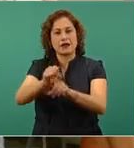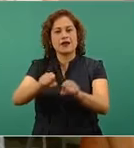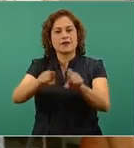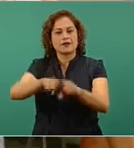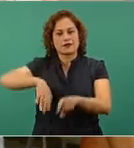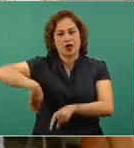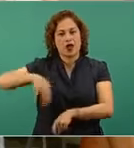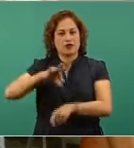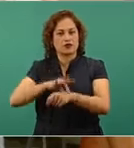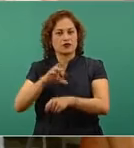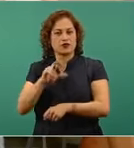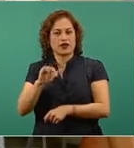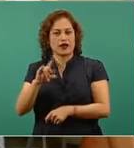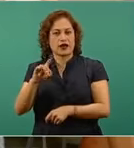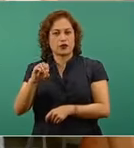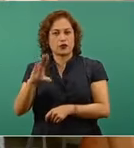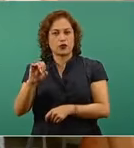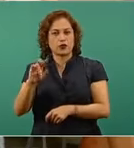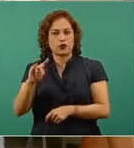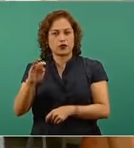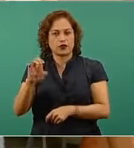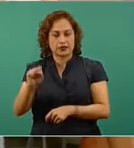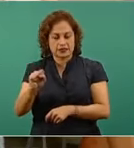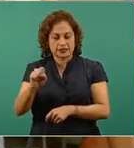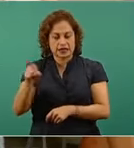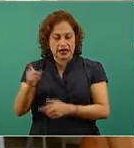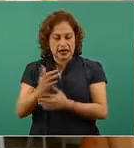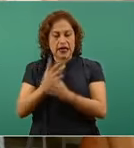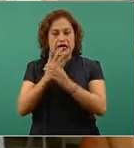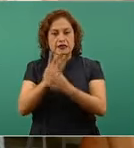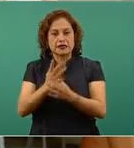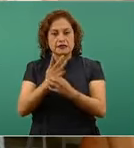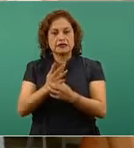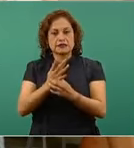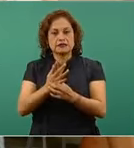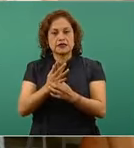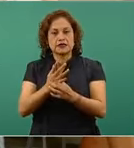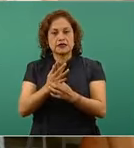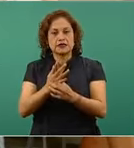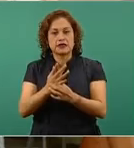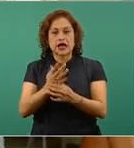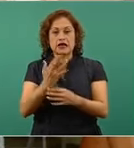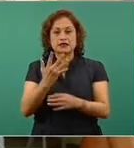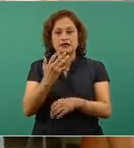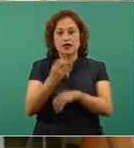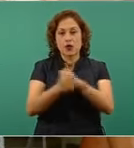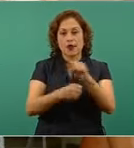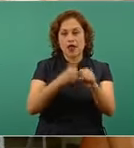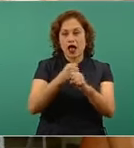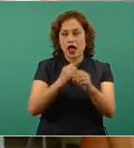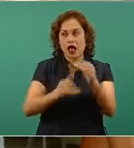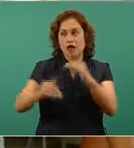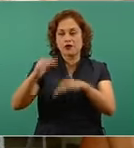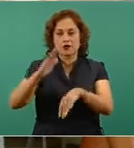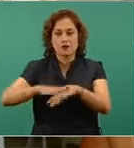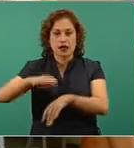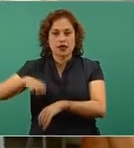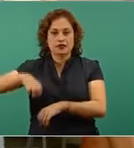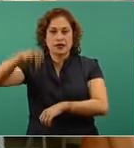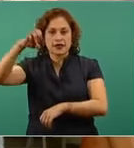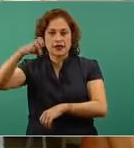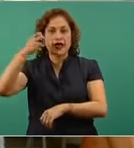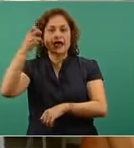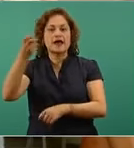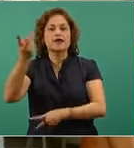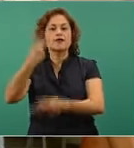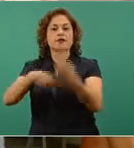Cortés, que si vacunando a todas las personas de 50 y más años se puede reducir el